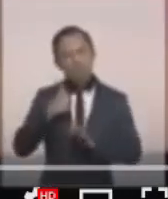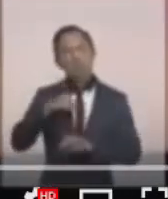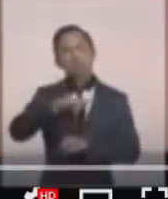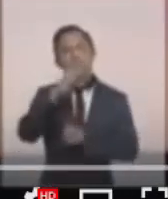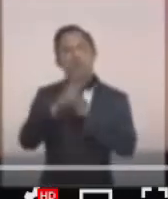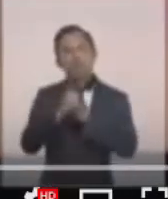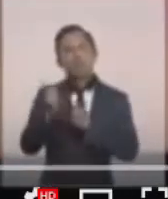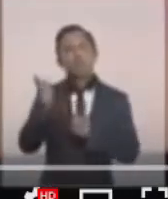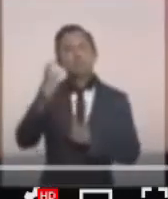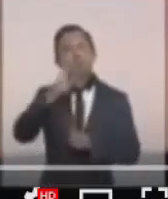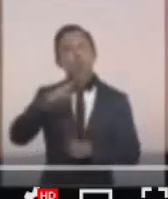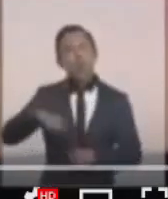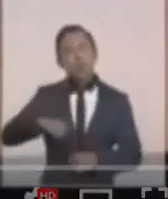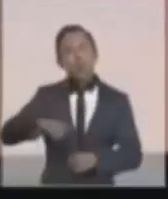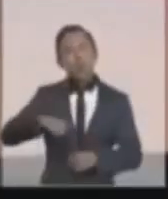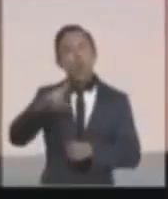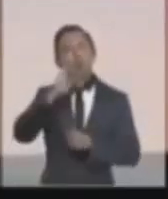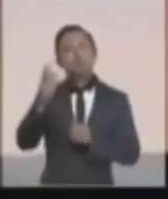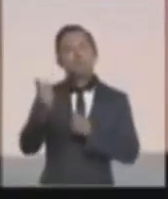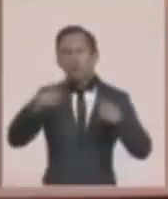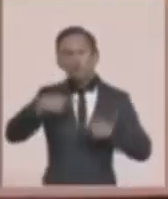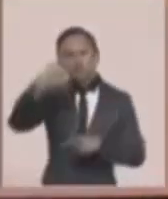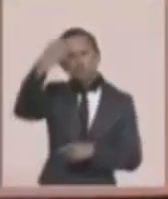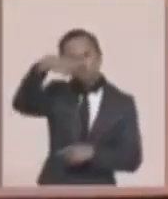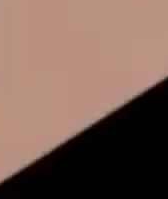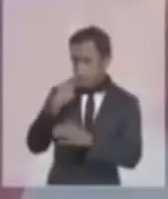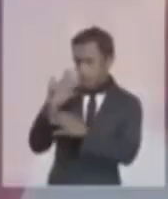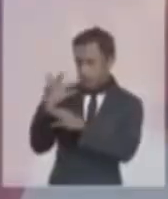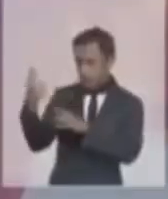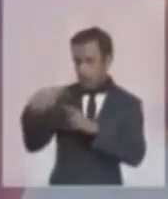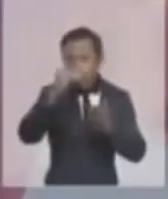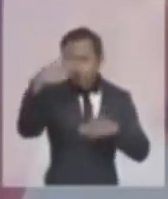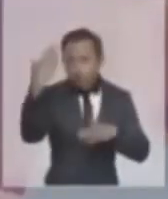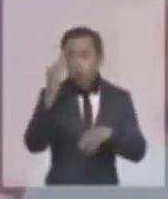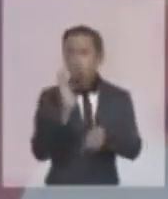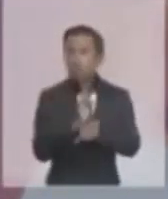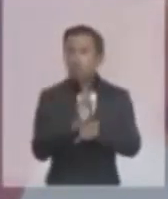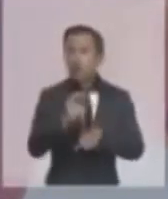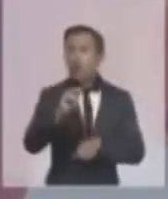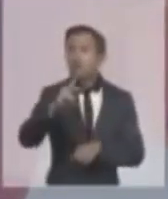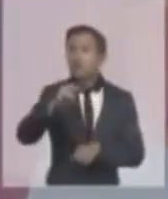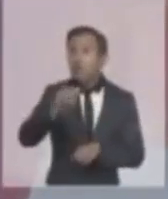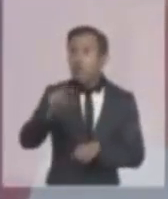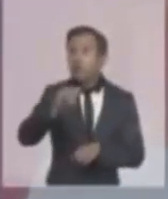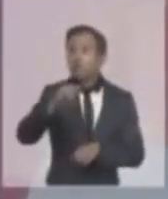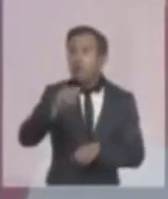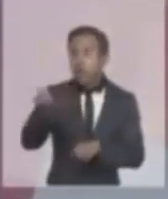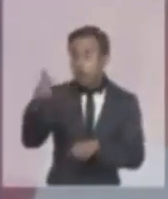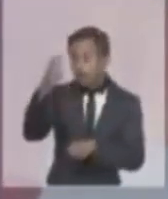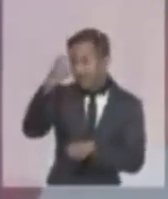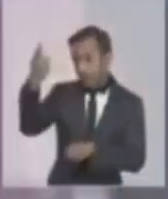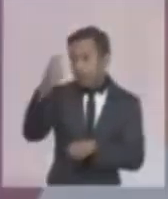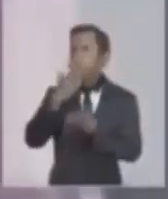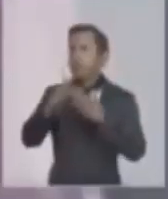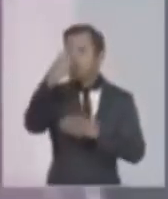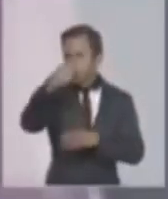Muy bueno. Es una bala que guardé en mi culo. Qué rico. Gracias. Qué rico. Gracias, Denise.